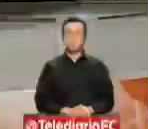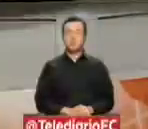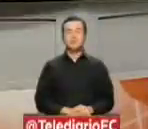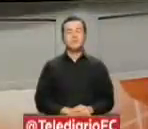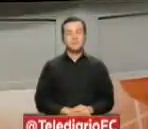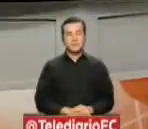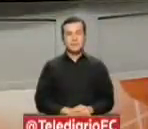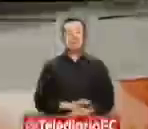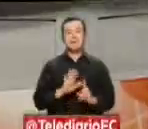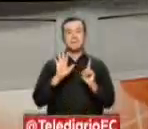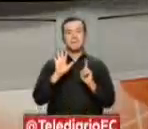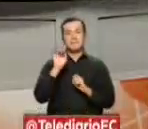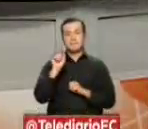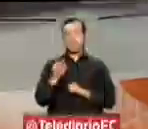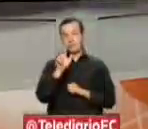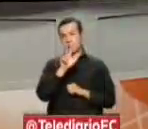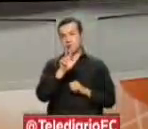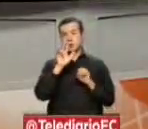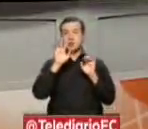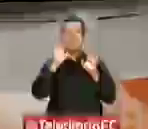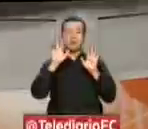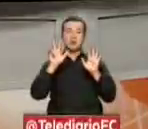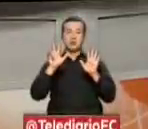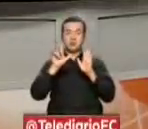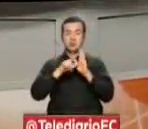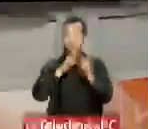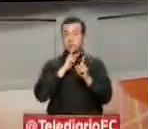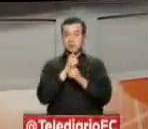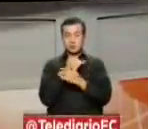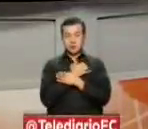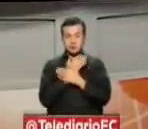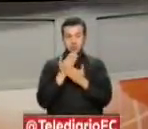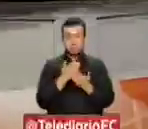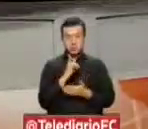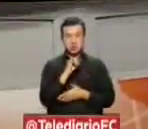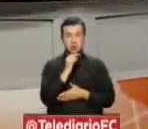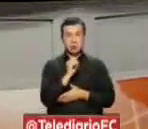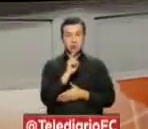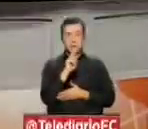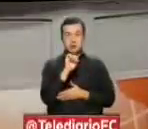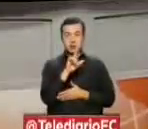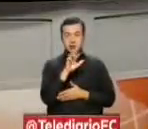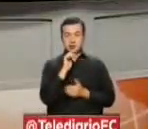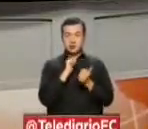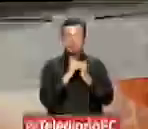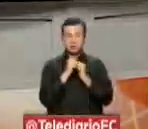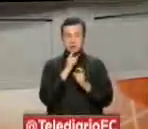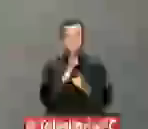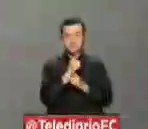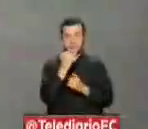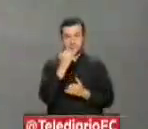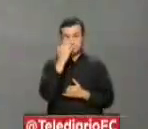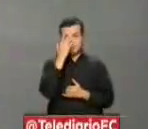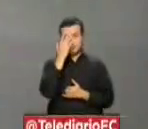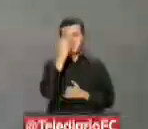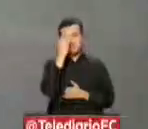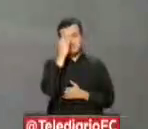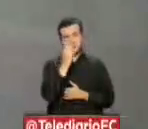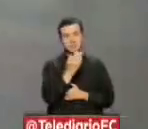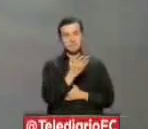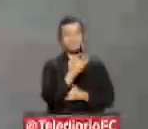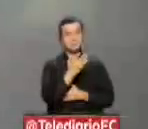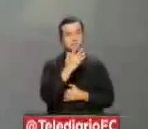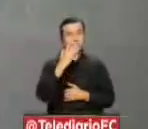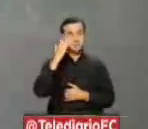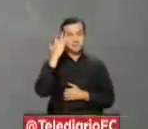Son las 6:38 y ya es momento de saludar con Diego Valencia, que nos llega con los deportes en este día viernes. Señor Valencia,